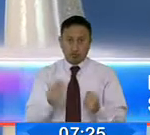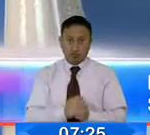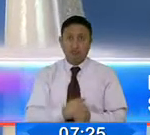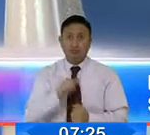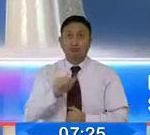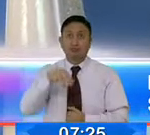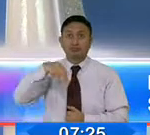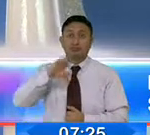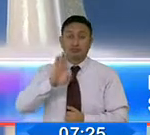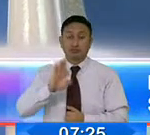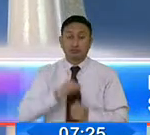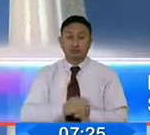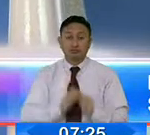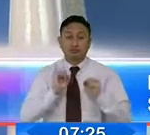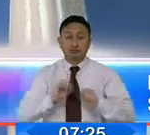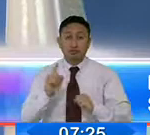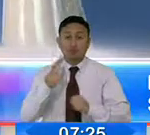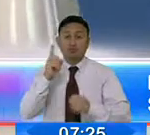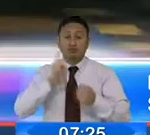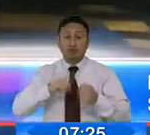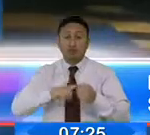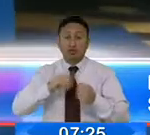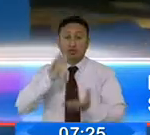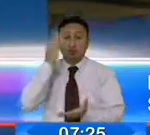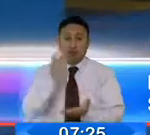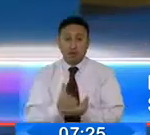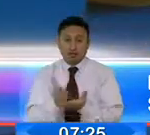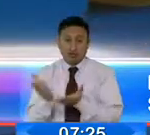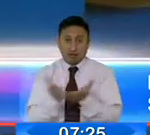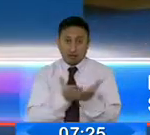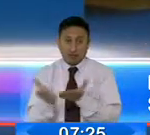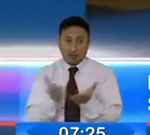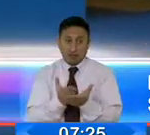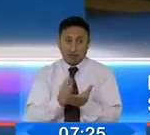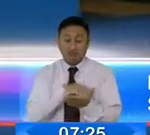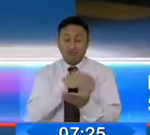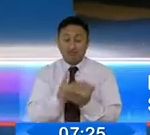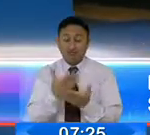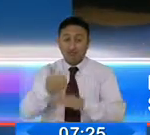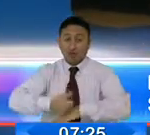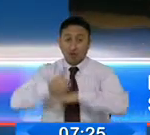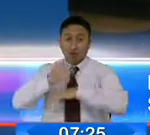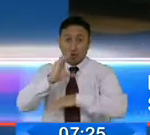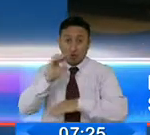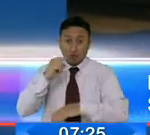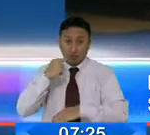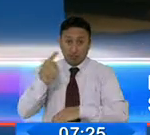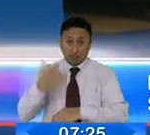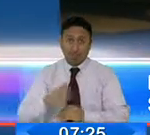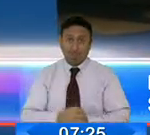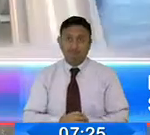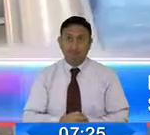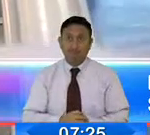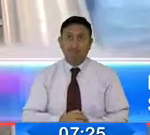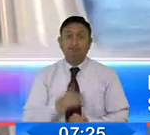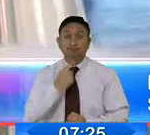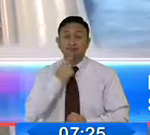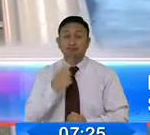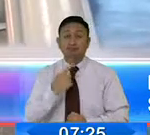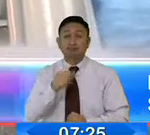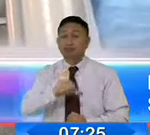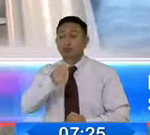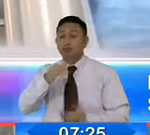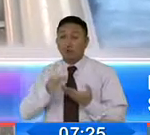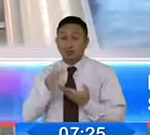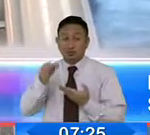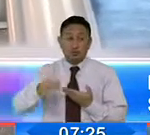ANT informó que solo para Quito está suspendido este servicio hasta nueva disposición del COE Nacional y enfatizó que en el resto de cantones